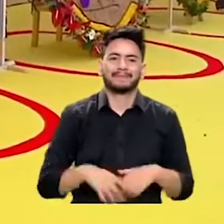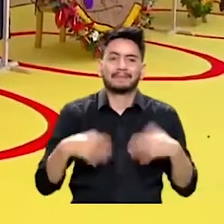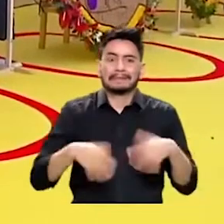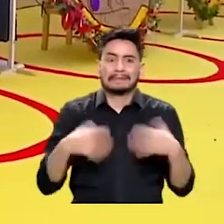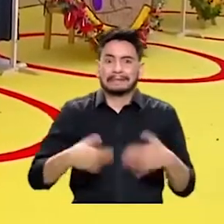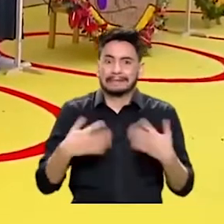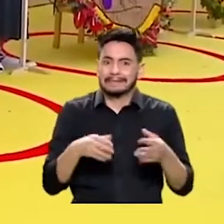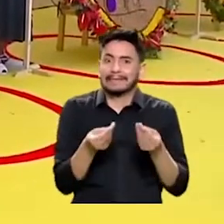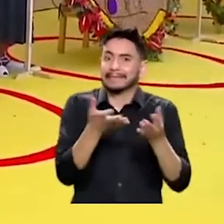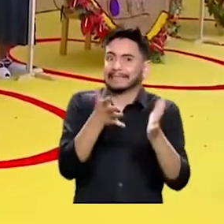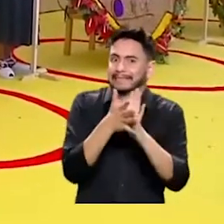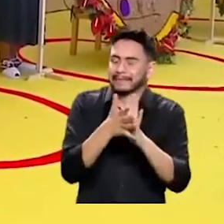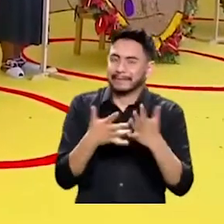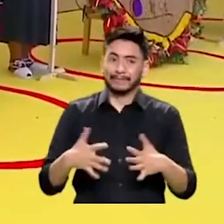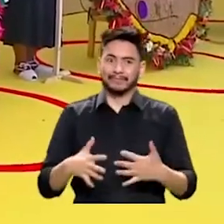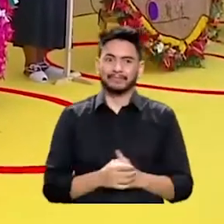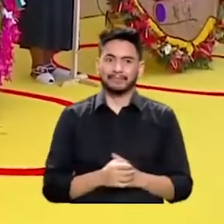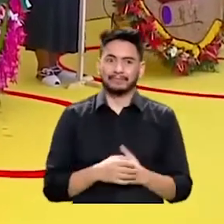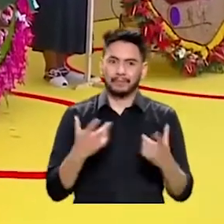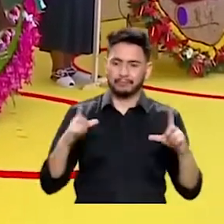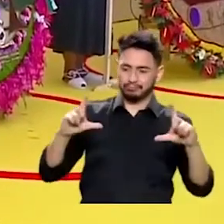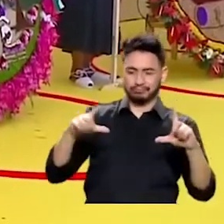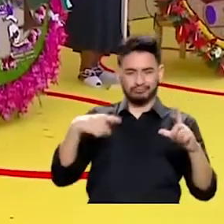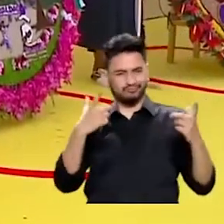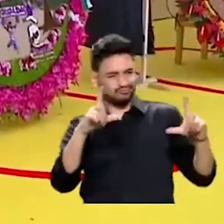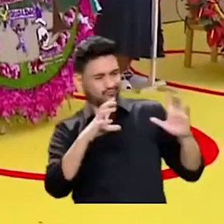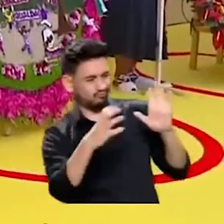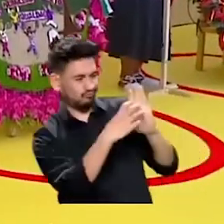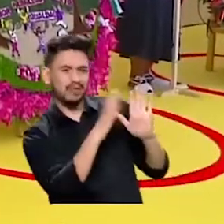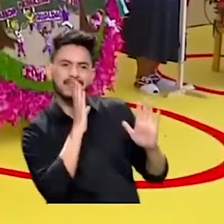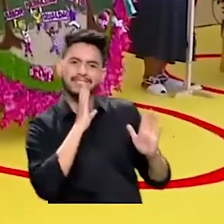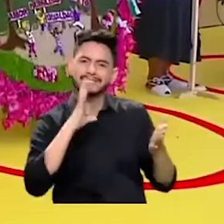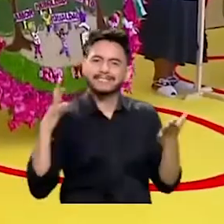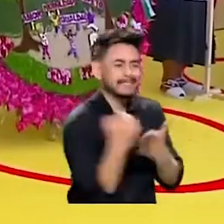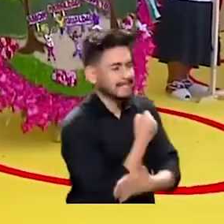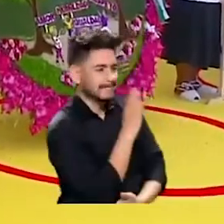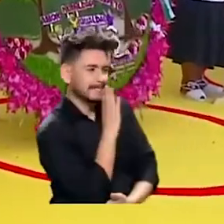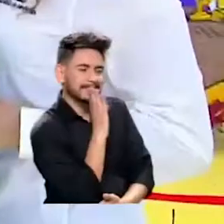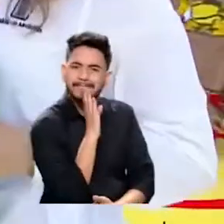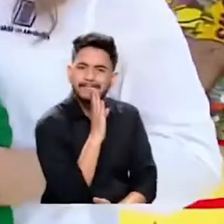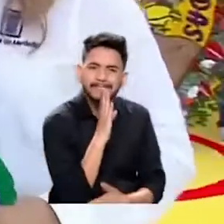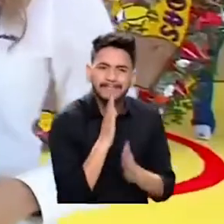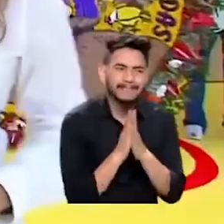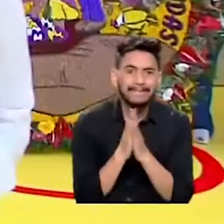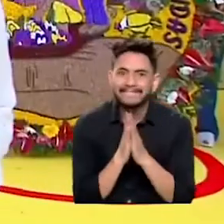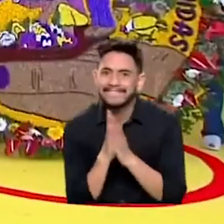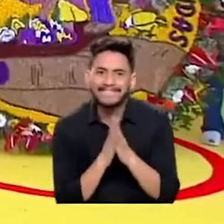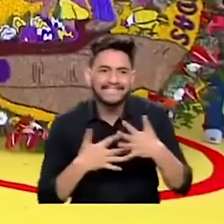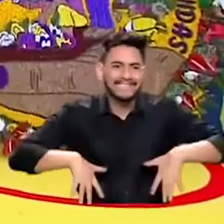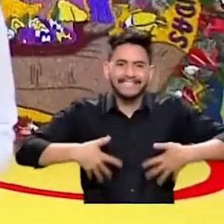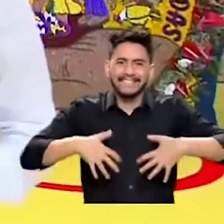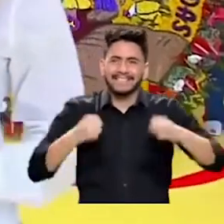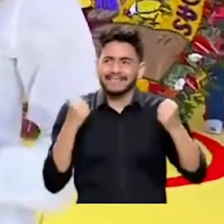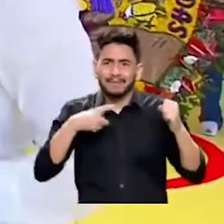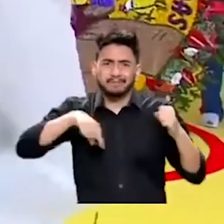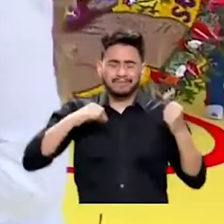Cuarto puesto, silleta emblemática. ¿Quién será? Momento de suspenso, de nervios, pero sobre todo de